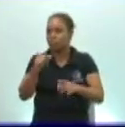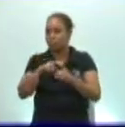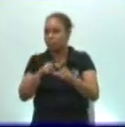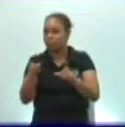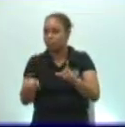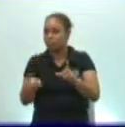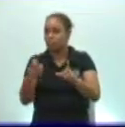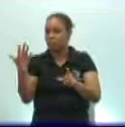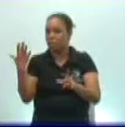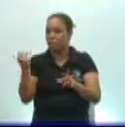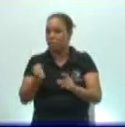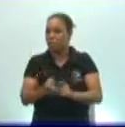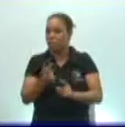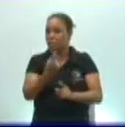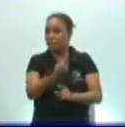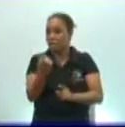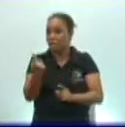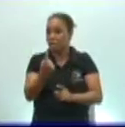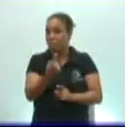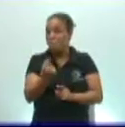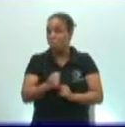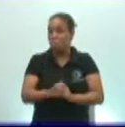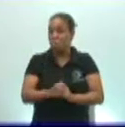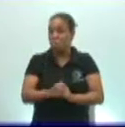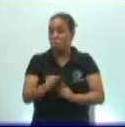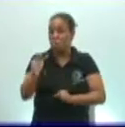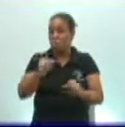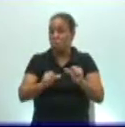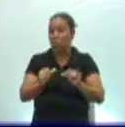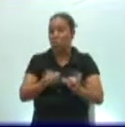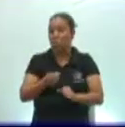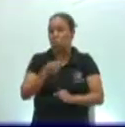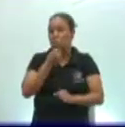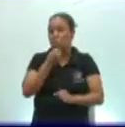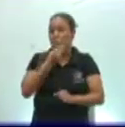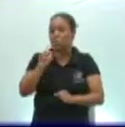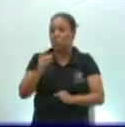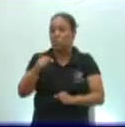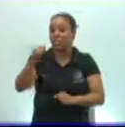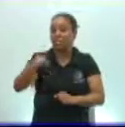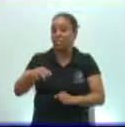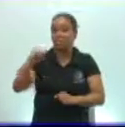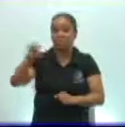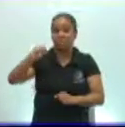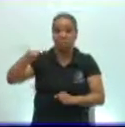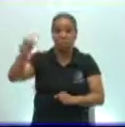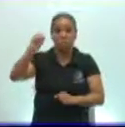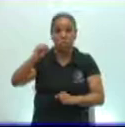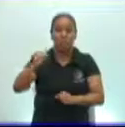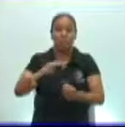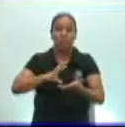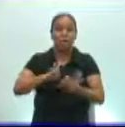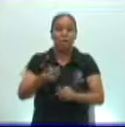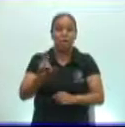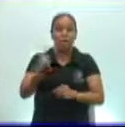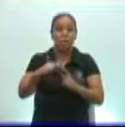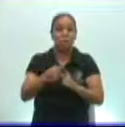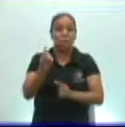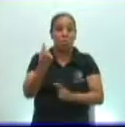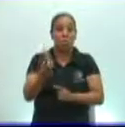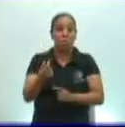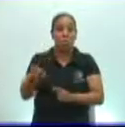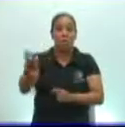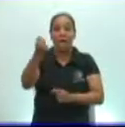químico. Por tanto, podemos decir que esta molécula está formada por un átomo de carbono y